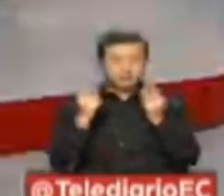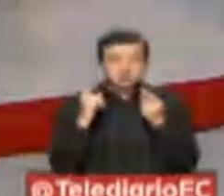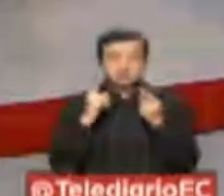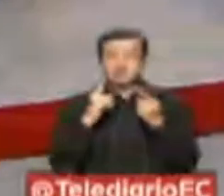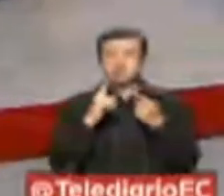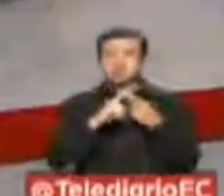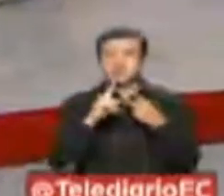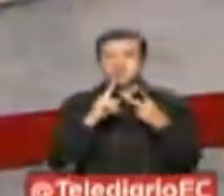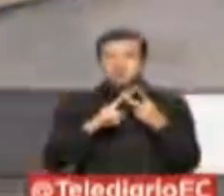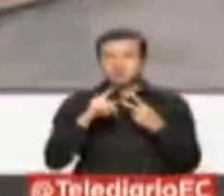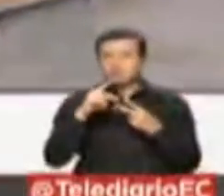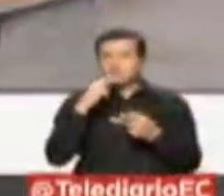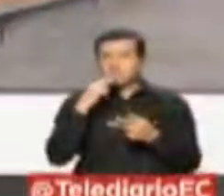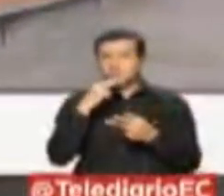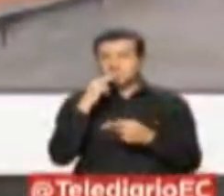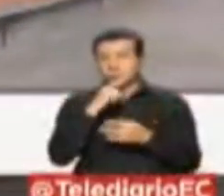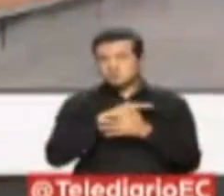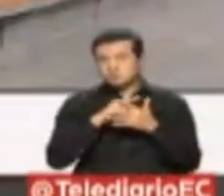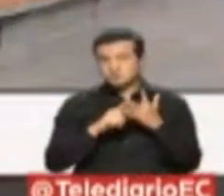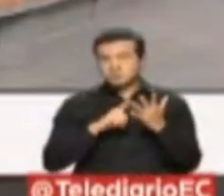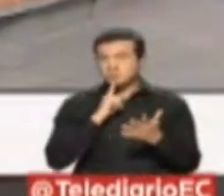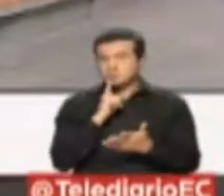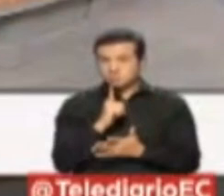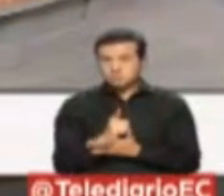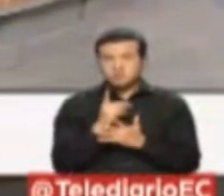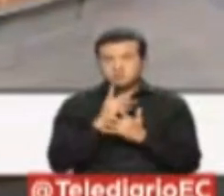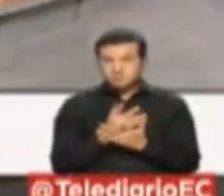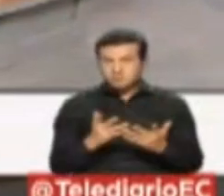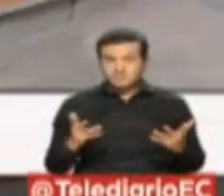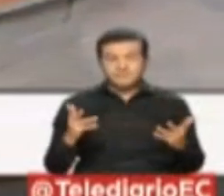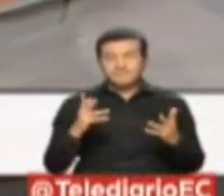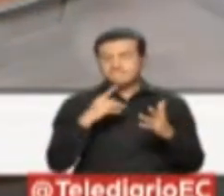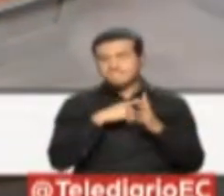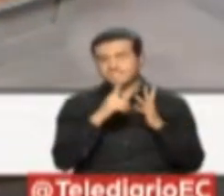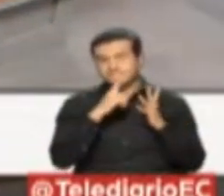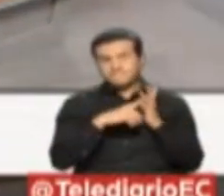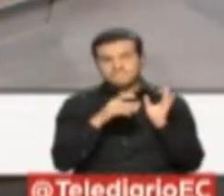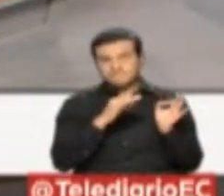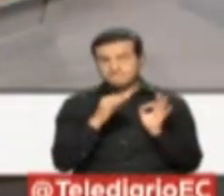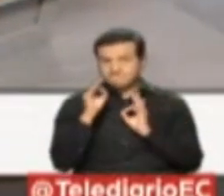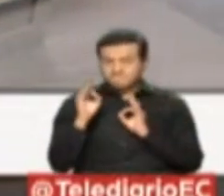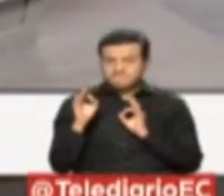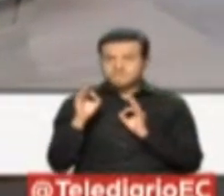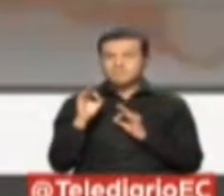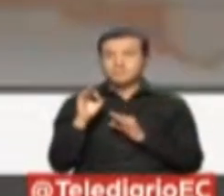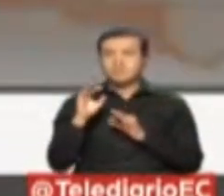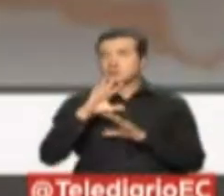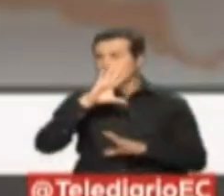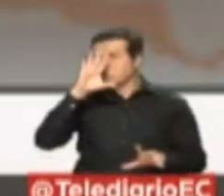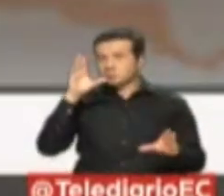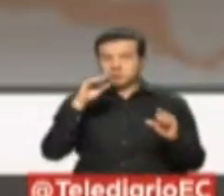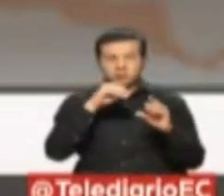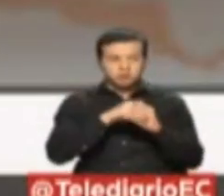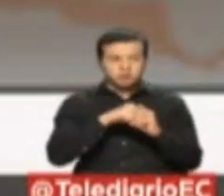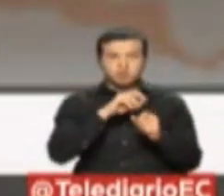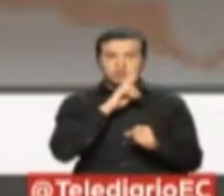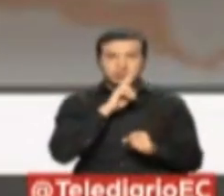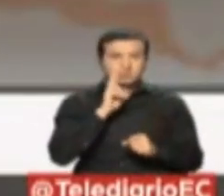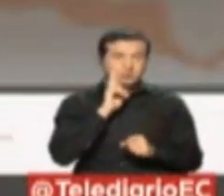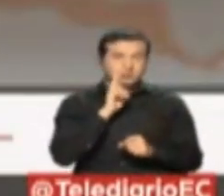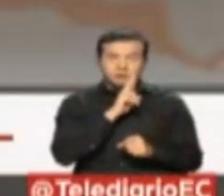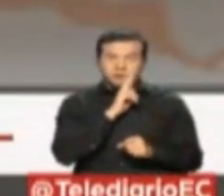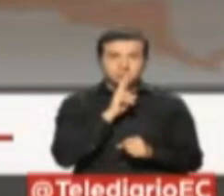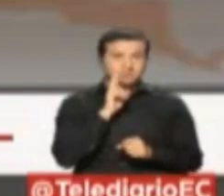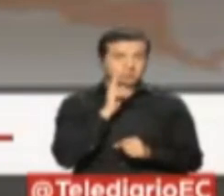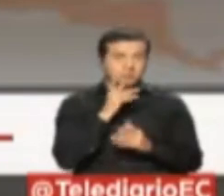restaurantes de comida muy elaborados y si vamos a tener de mucho tipo tenemos el domo gastronómico que son de restaurantes